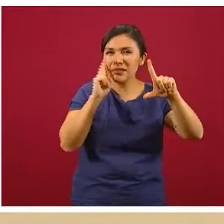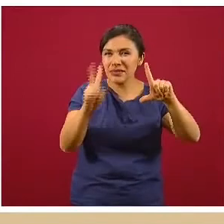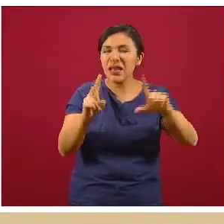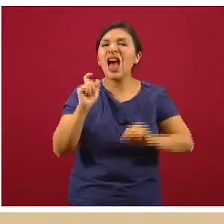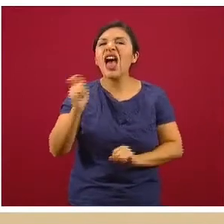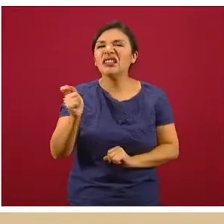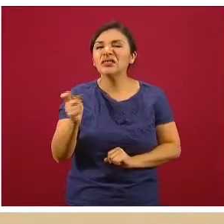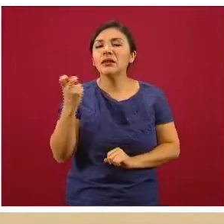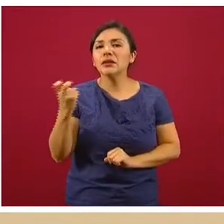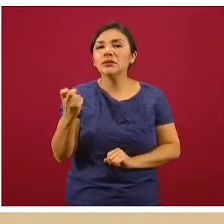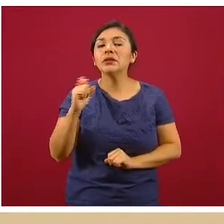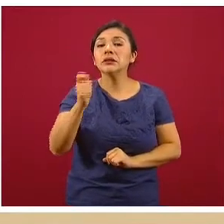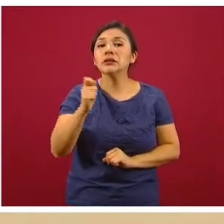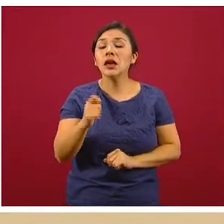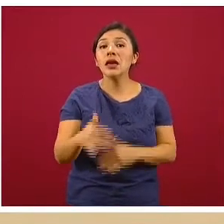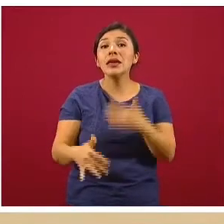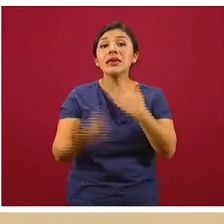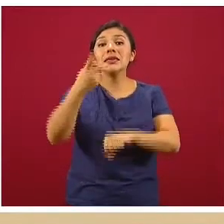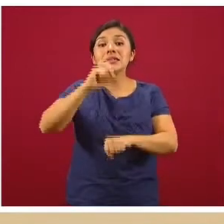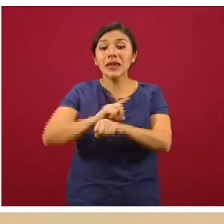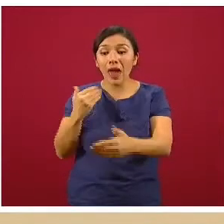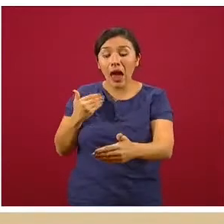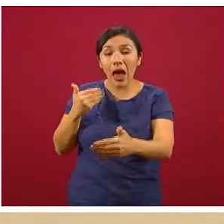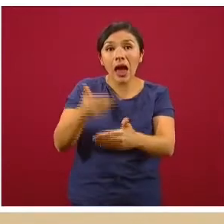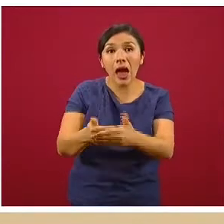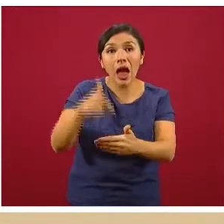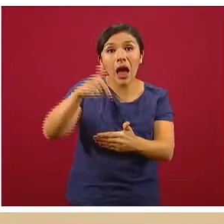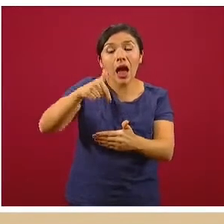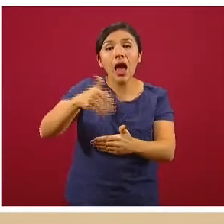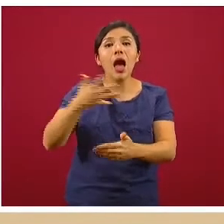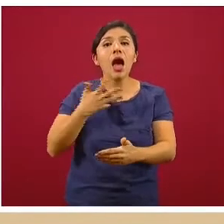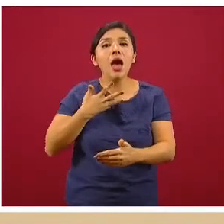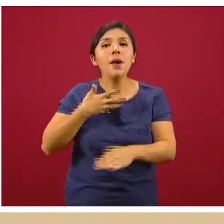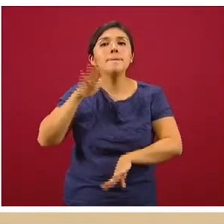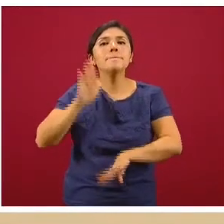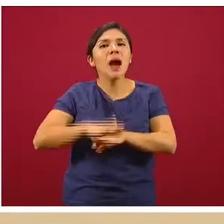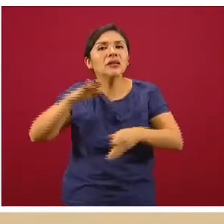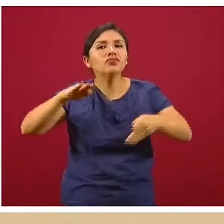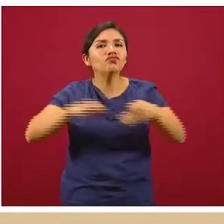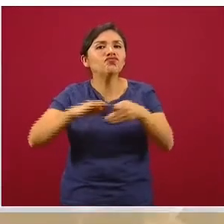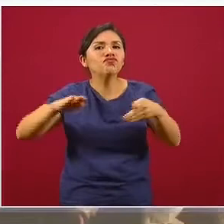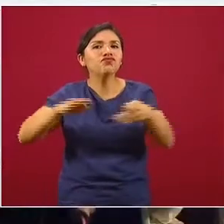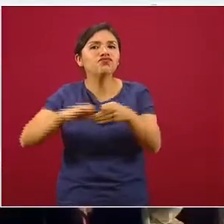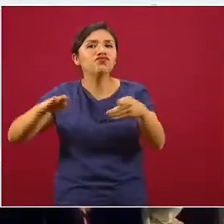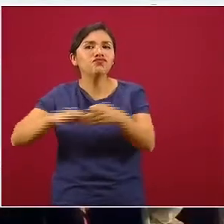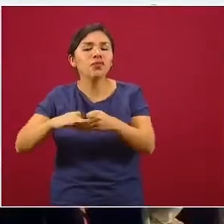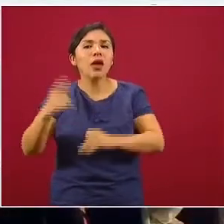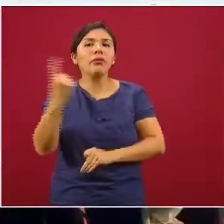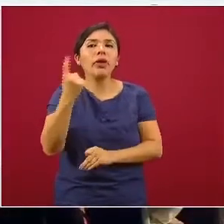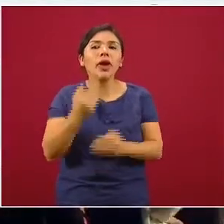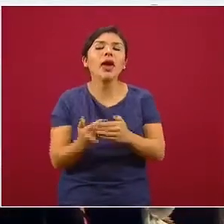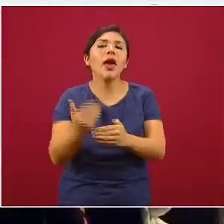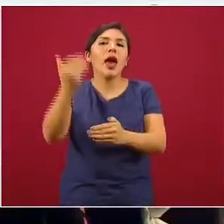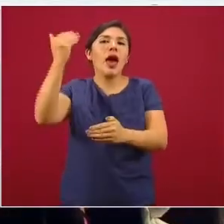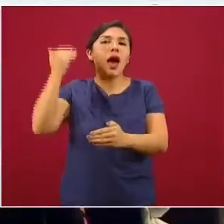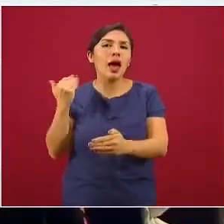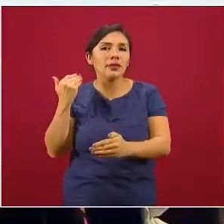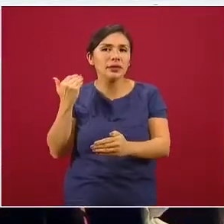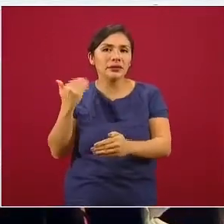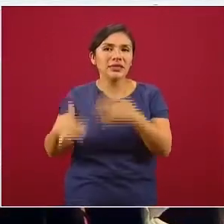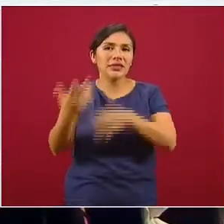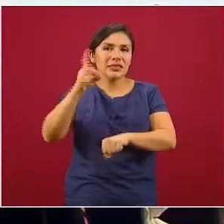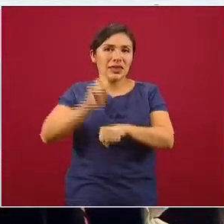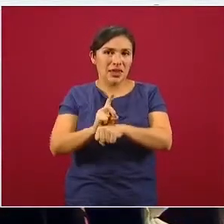quiere decir que en la quincena reciente hay una incidencia mayor que en la quincena